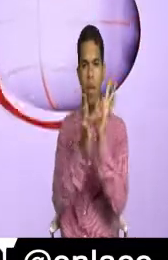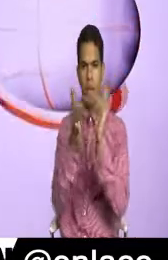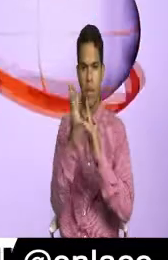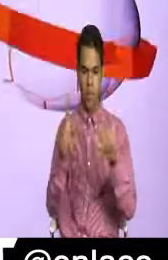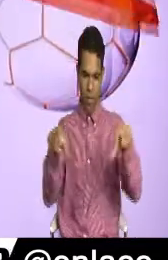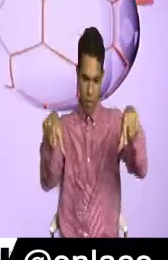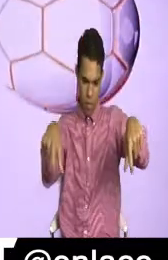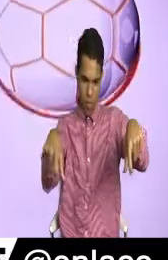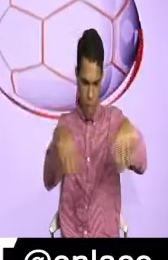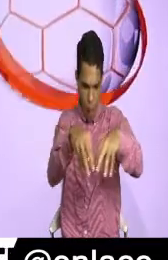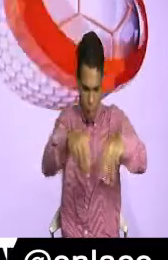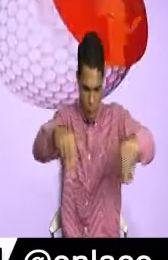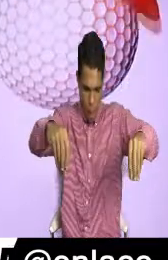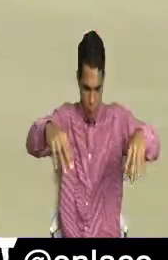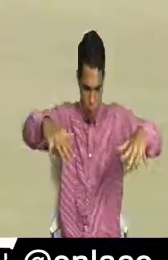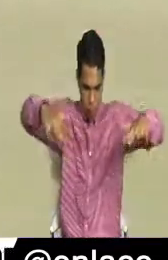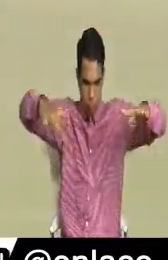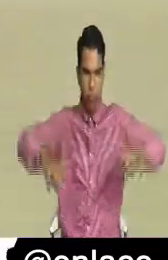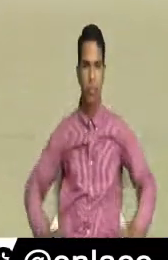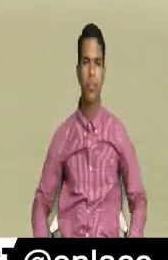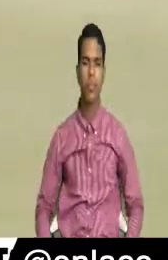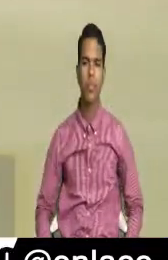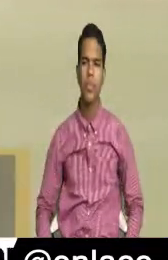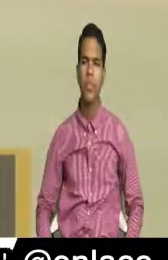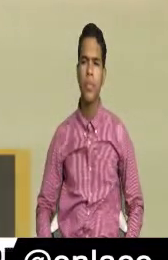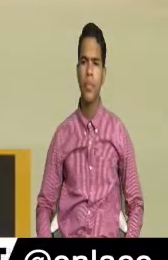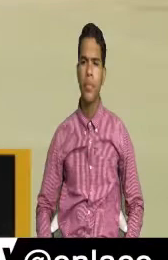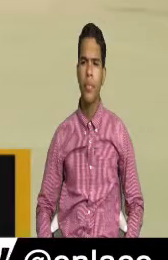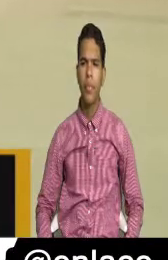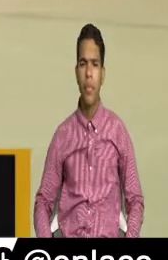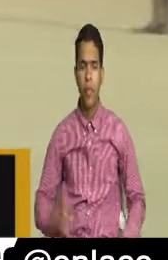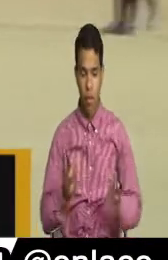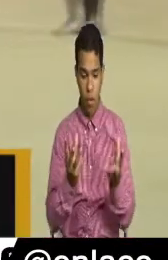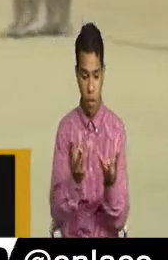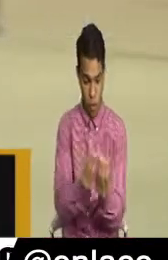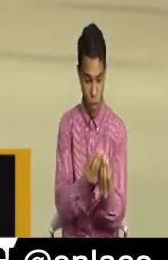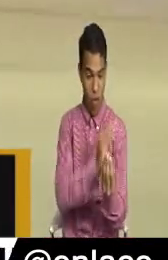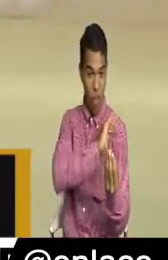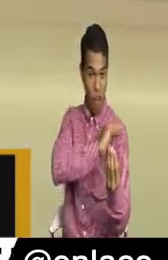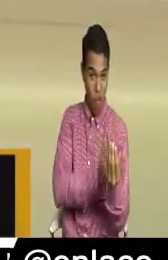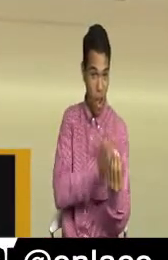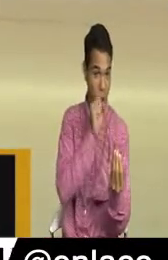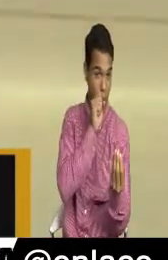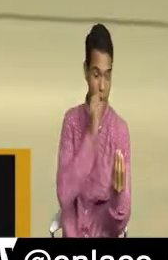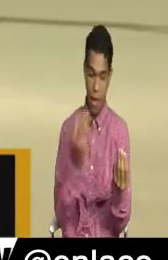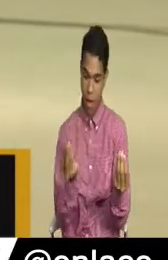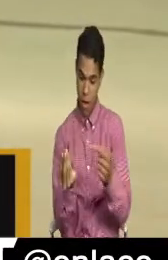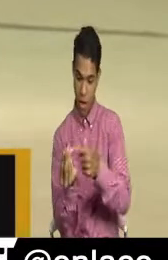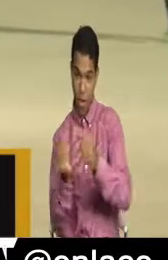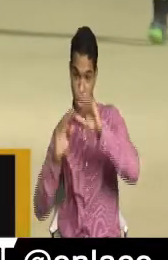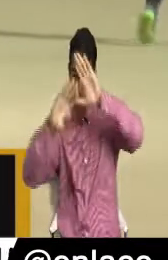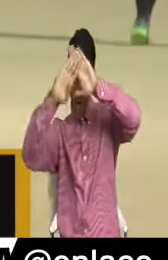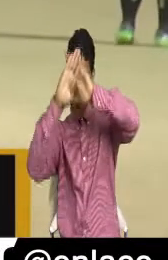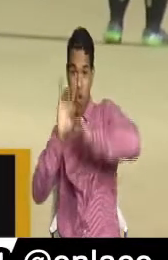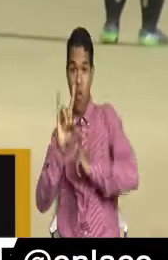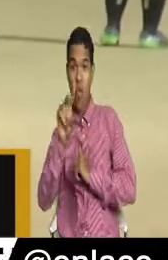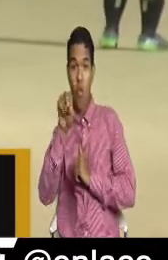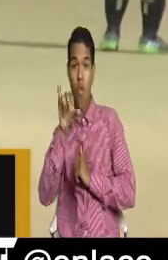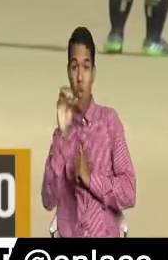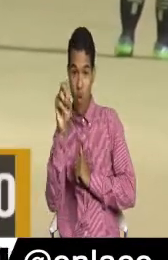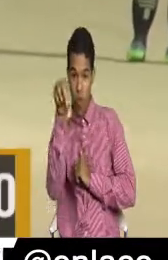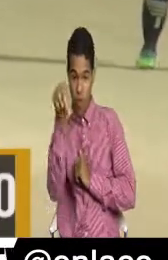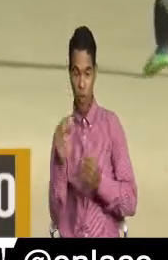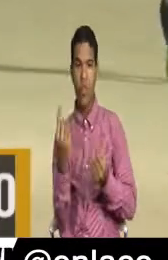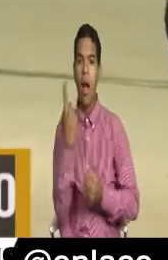La Polipolvo. El equipo Fuerza Barranca Bermeja y Unión del Corregimiento del Centro se enfrentaron ayer en una nueva fecha